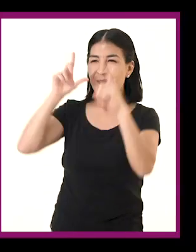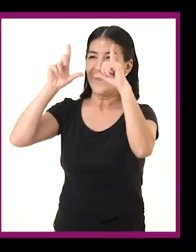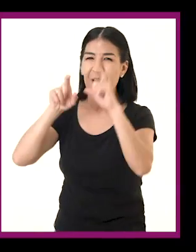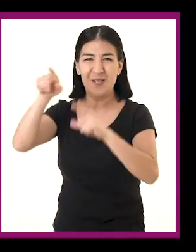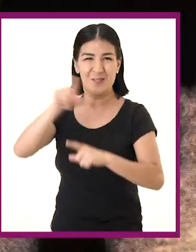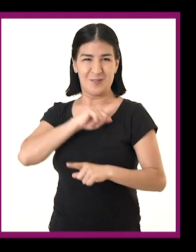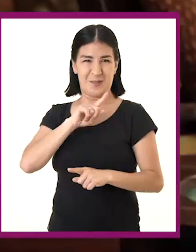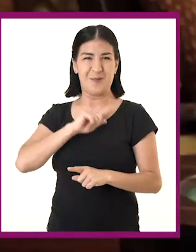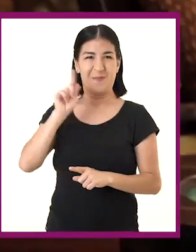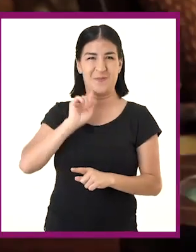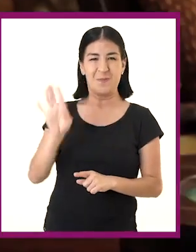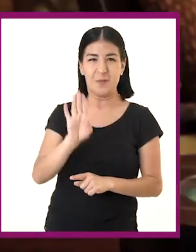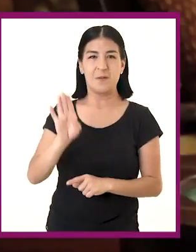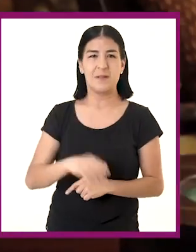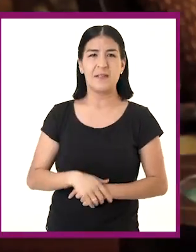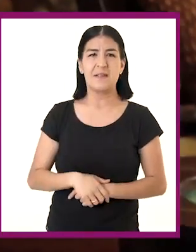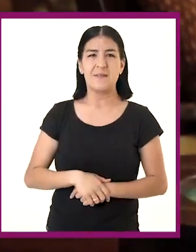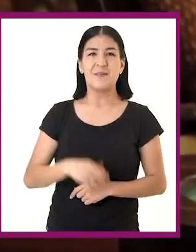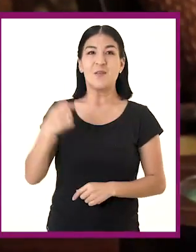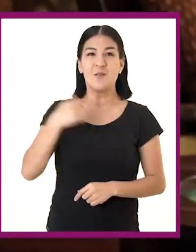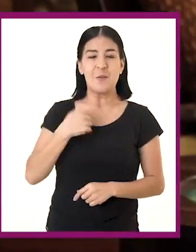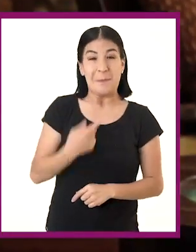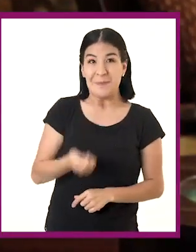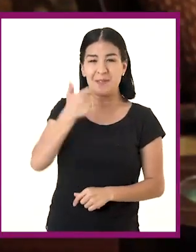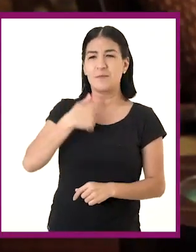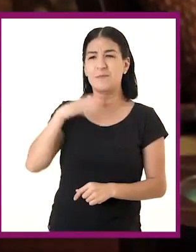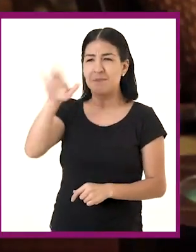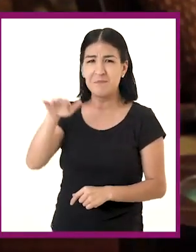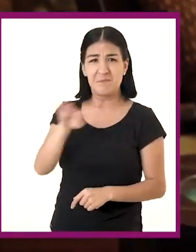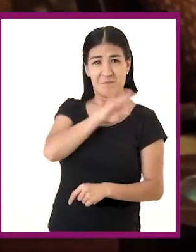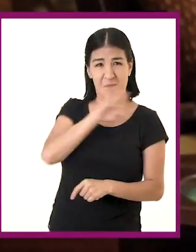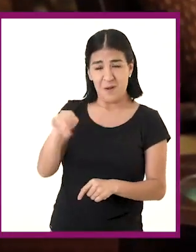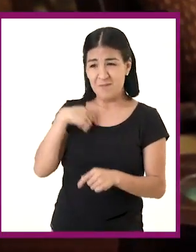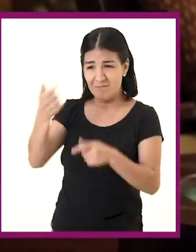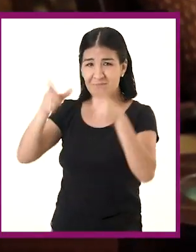sola. Y entonces ese día le dije, oye, ¿te puedo